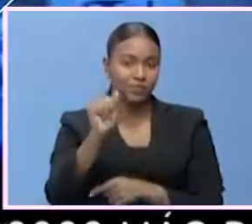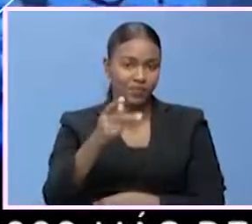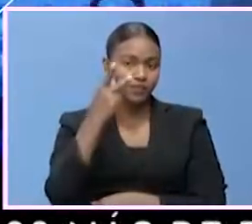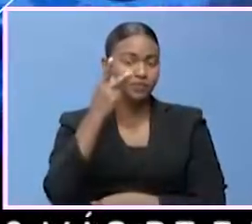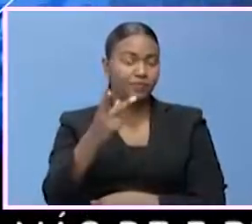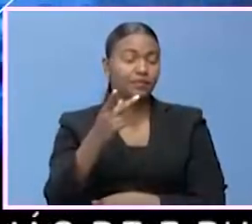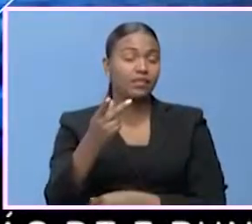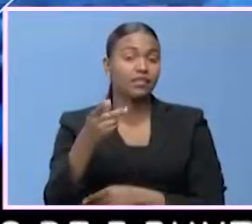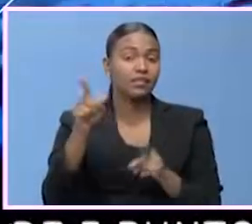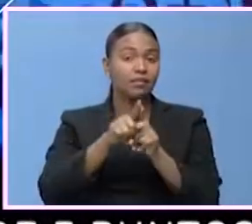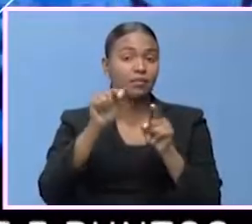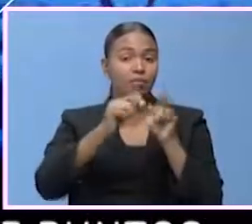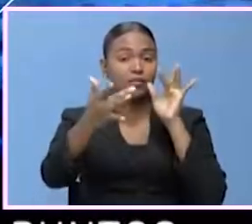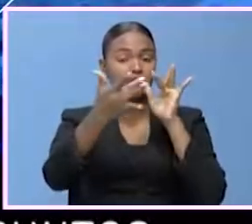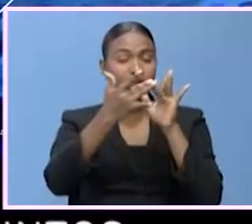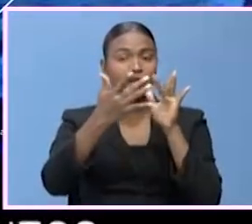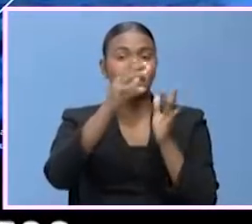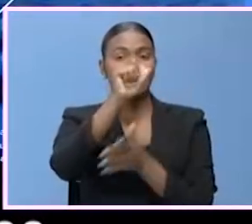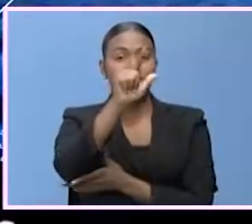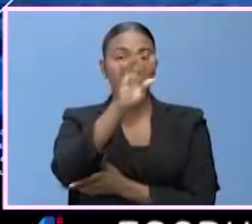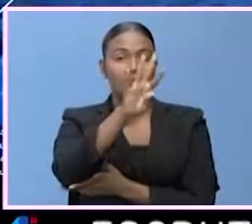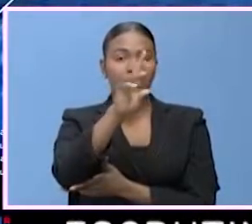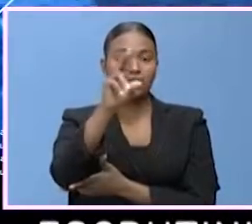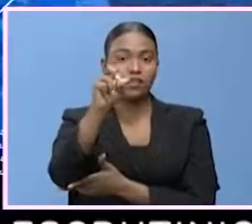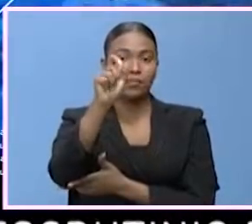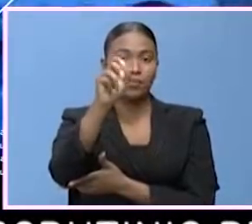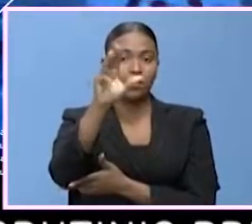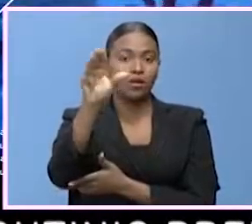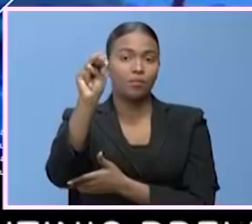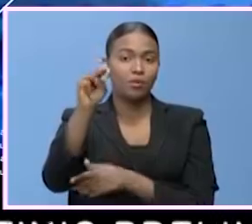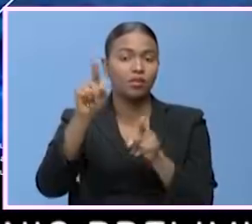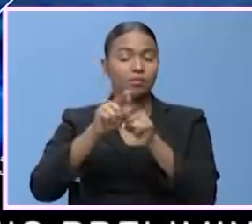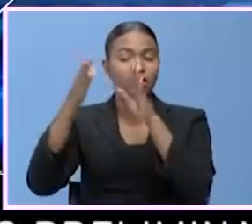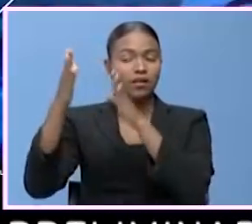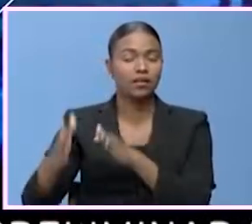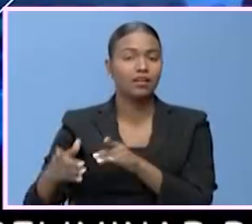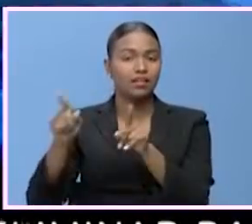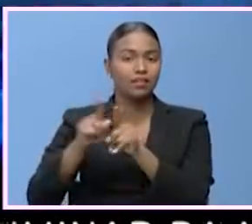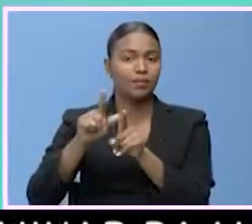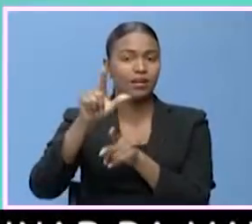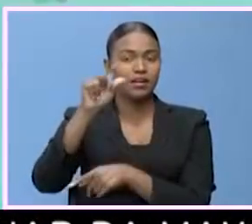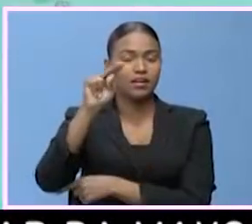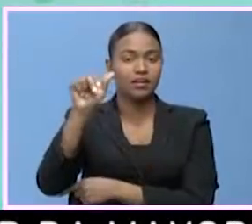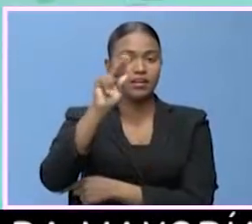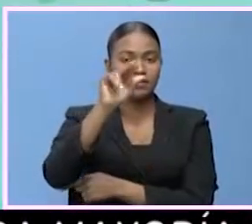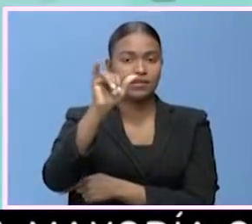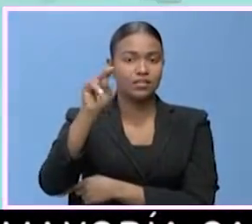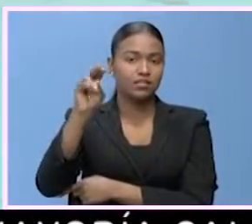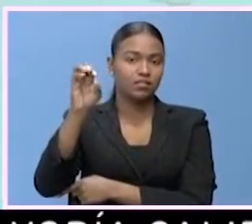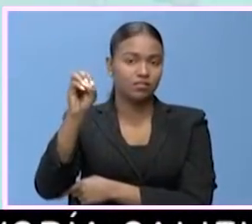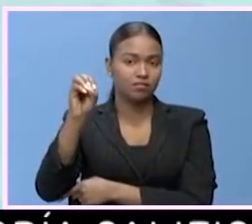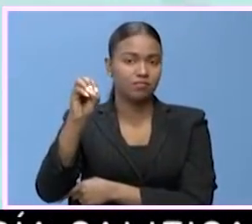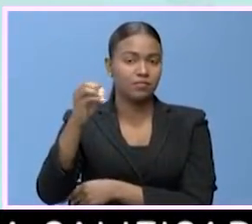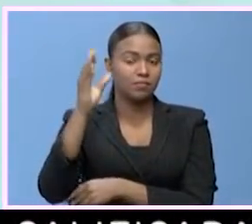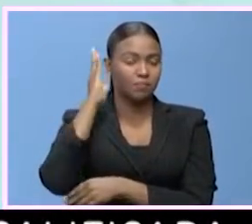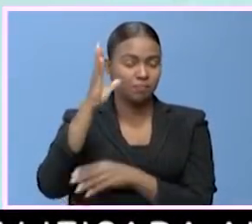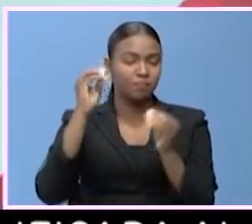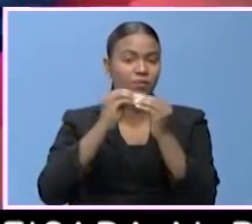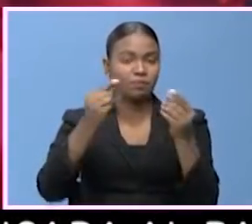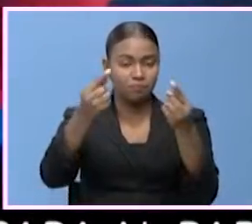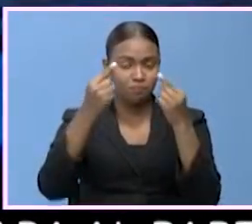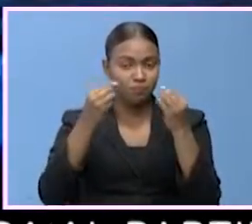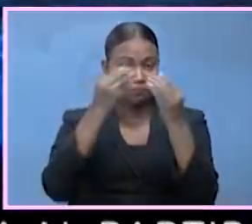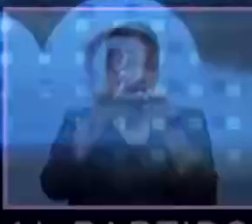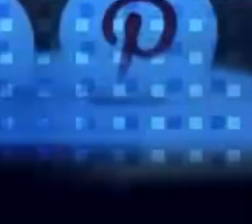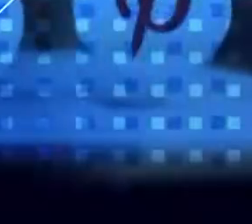vivo. Puede acceder a nuestra página web, canal4rd.com, y seguirnos a través de nuestra cuenta personal, Lina Bisono. De inmediato